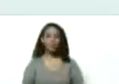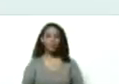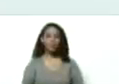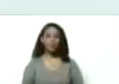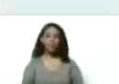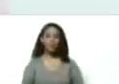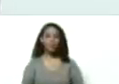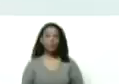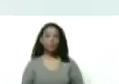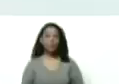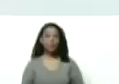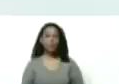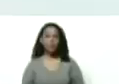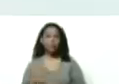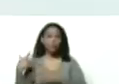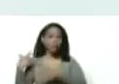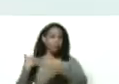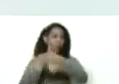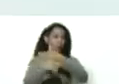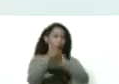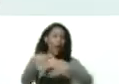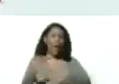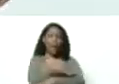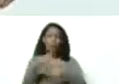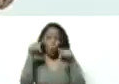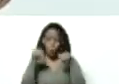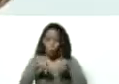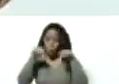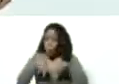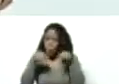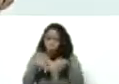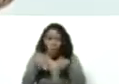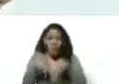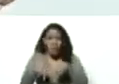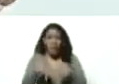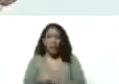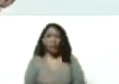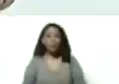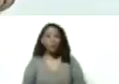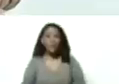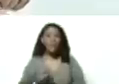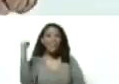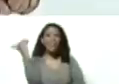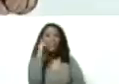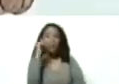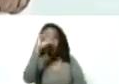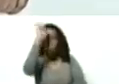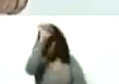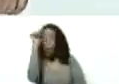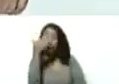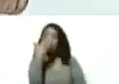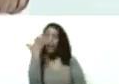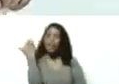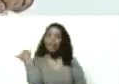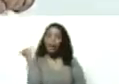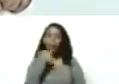que salieron a las calles ahora, ahorita, ahorita, ahorita, el sábado y el domingo pasado,